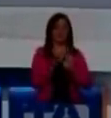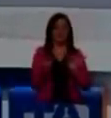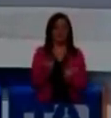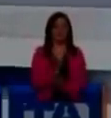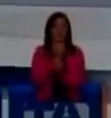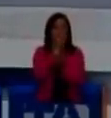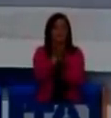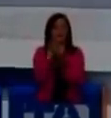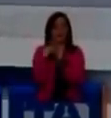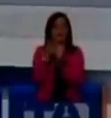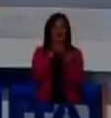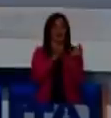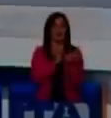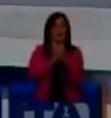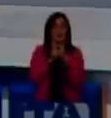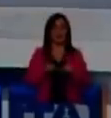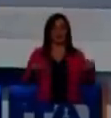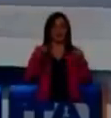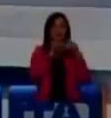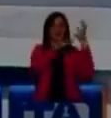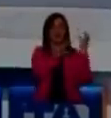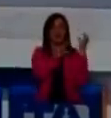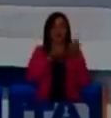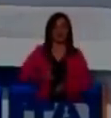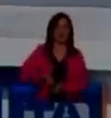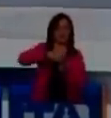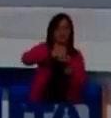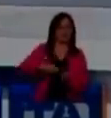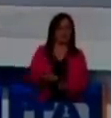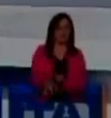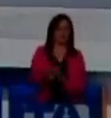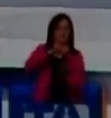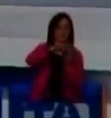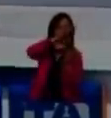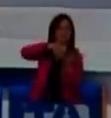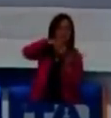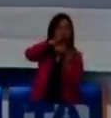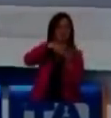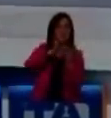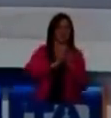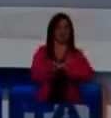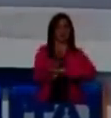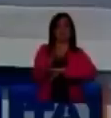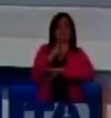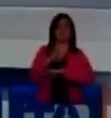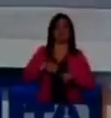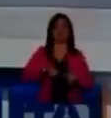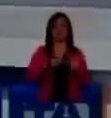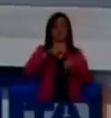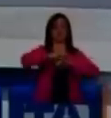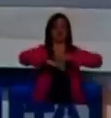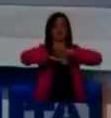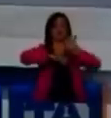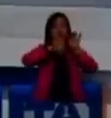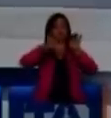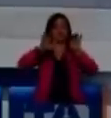la Plaza San Francisco, que recomienda pues continuar con el estudio de estos mismos y crear una estructura museal. Sin